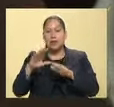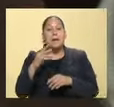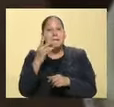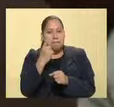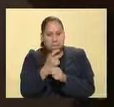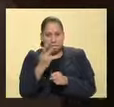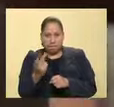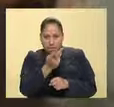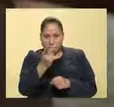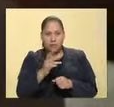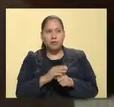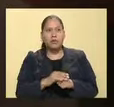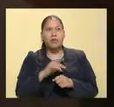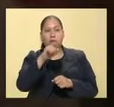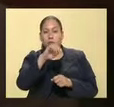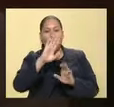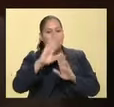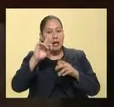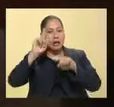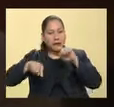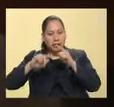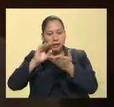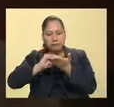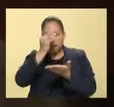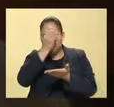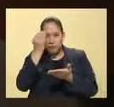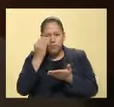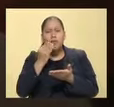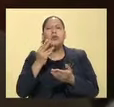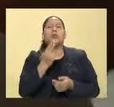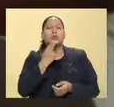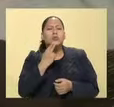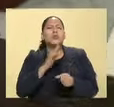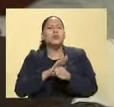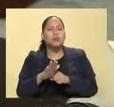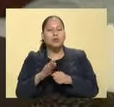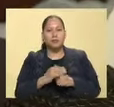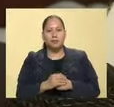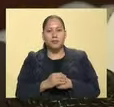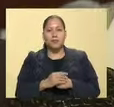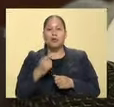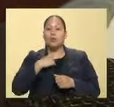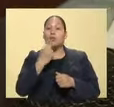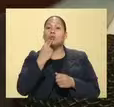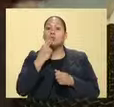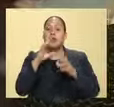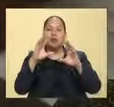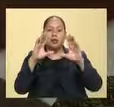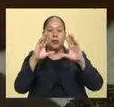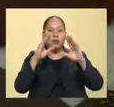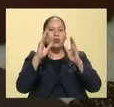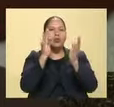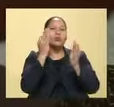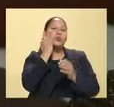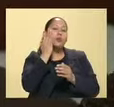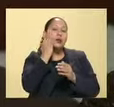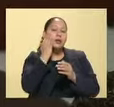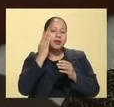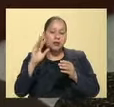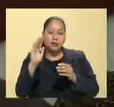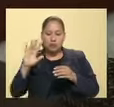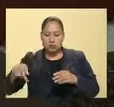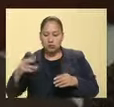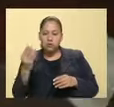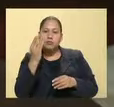preguntar, ya cuando te vas a desmaquillar, ¿qué es lo que utilizas, querida? Ah, utilizo unas toallitas